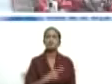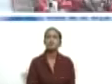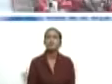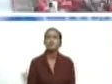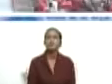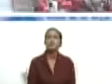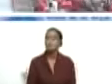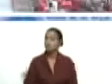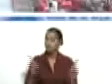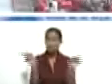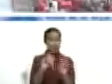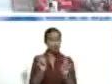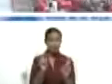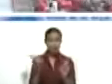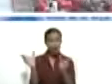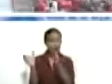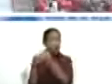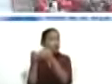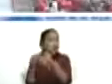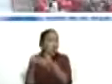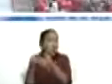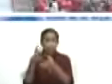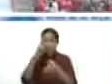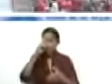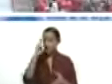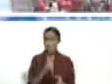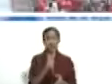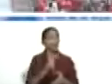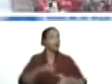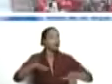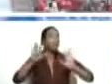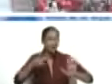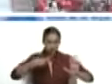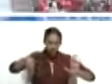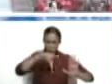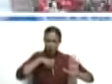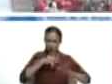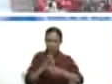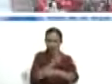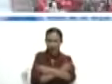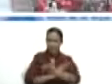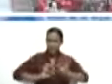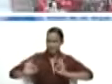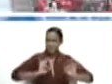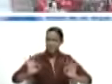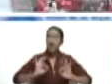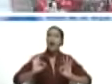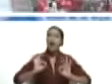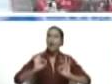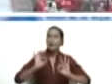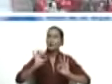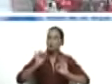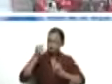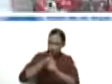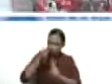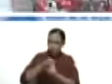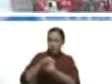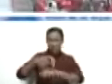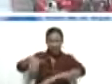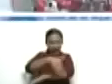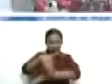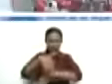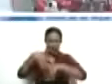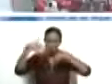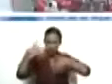Y si no respetan, nosotros tenemos que estar preparados para hacernos respetar en las calles, con